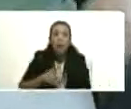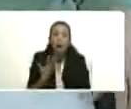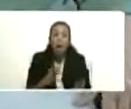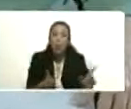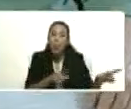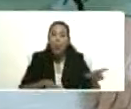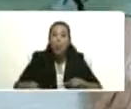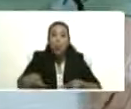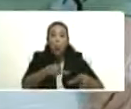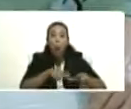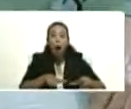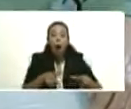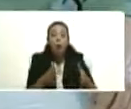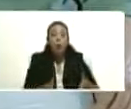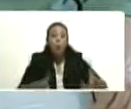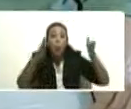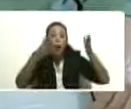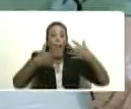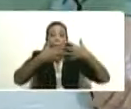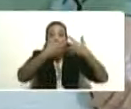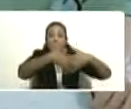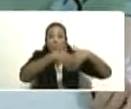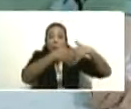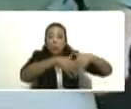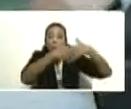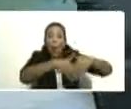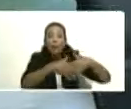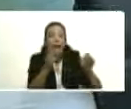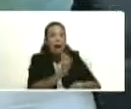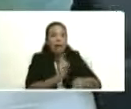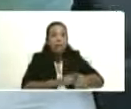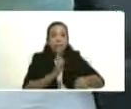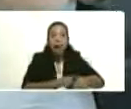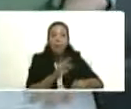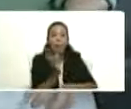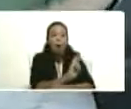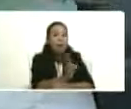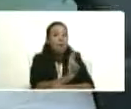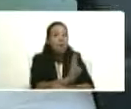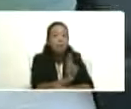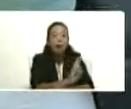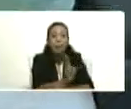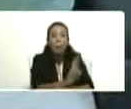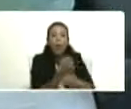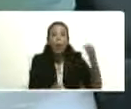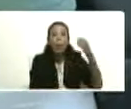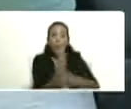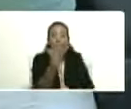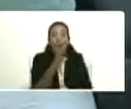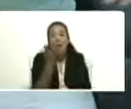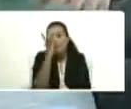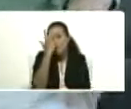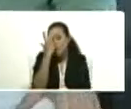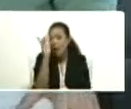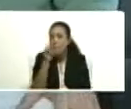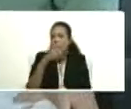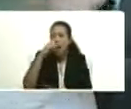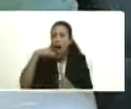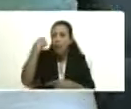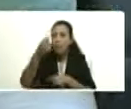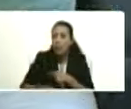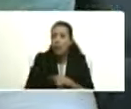instalar una planta aquí en Valencia a la brevedad posible. Yo comenzamos en febrero con todos los